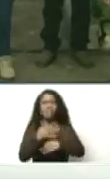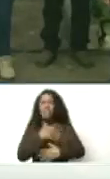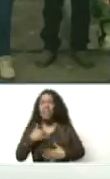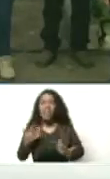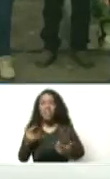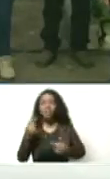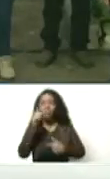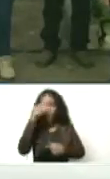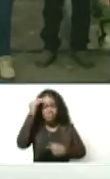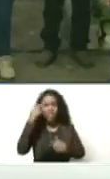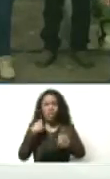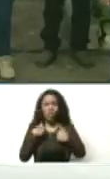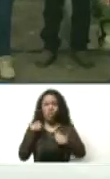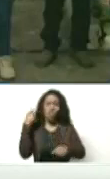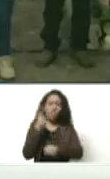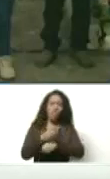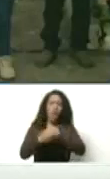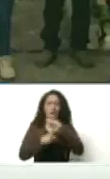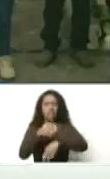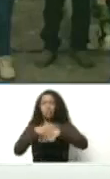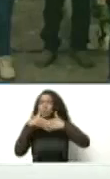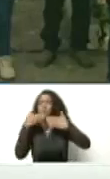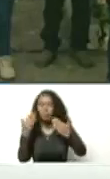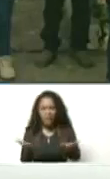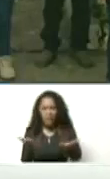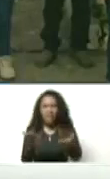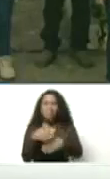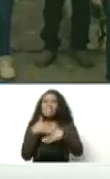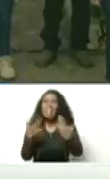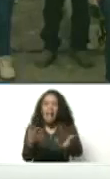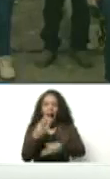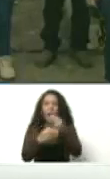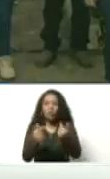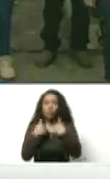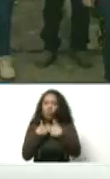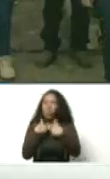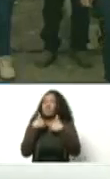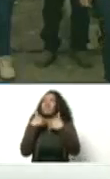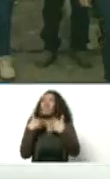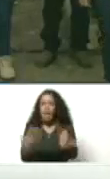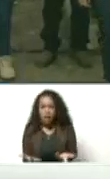que yo debo hacer? Pimentel, ¿qué debo hacer yo, Pimentel? Dime.